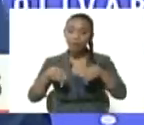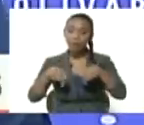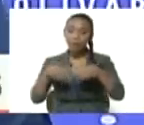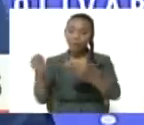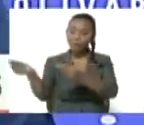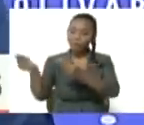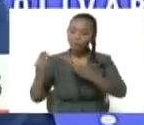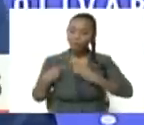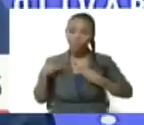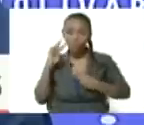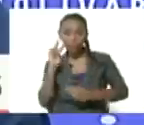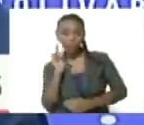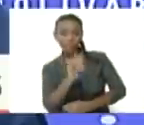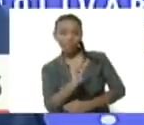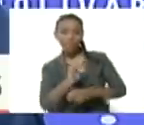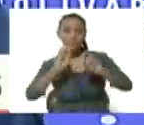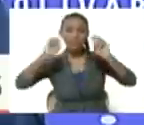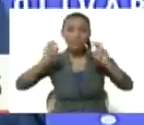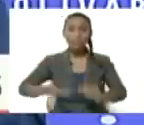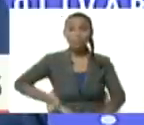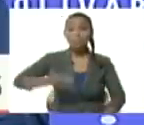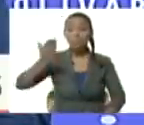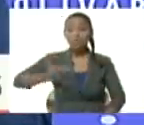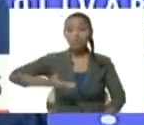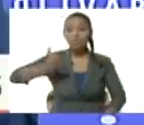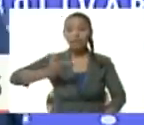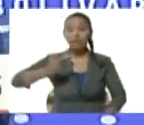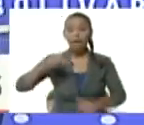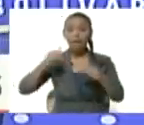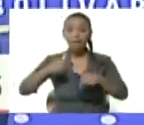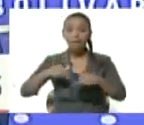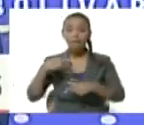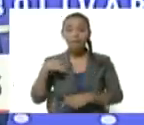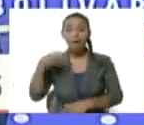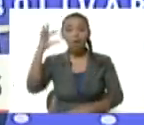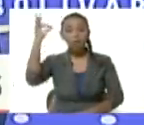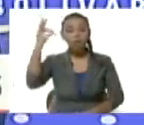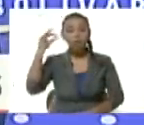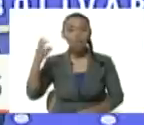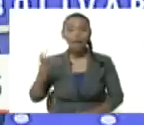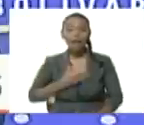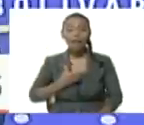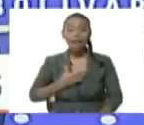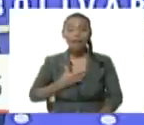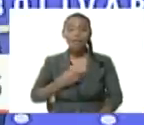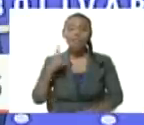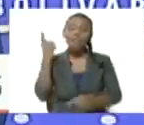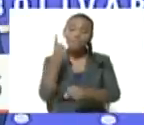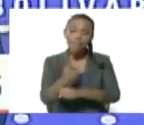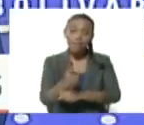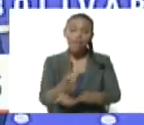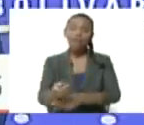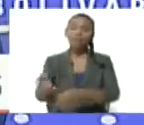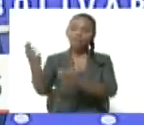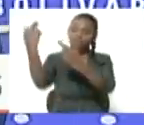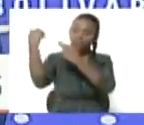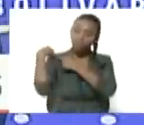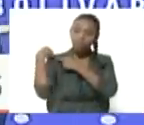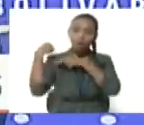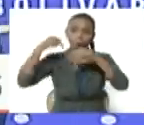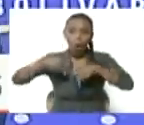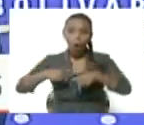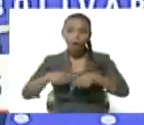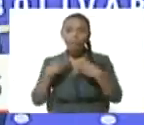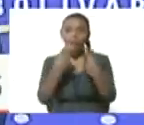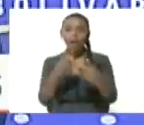su visión de los temas más importantes que este Consejo de Alcaldes debe asumir a partir del día de hoy. Voy a darle la palabra a Luis